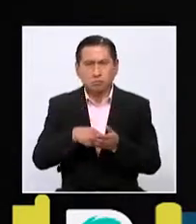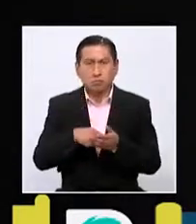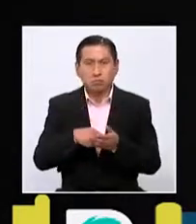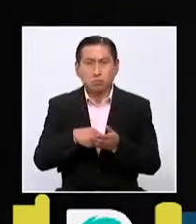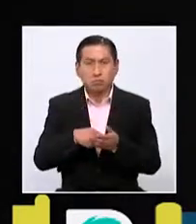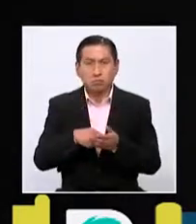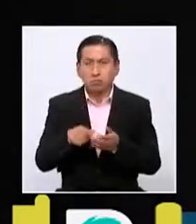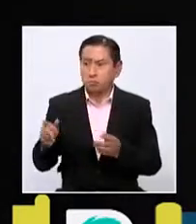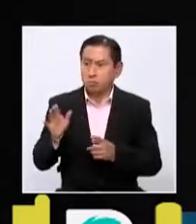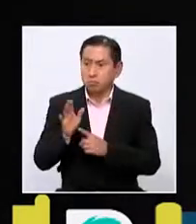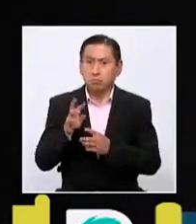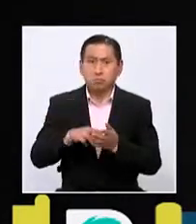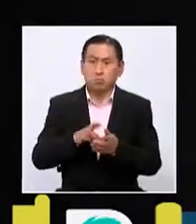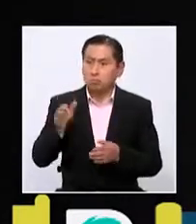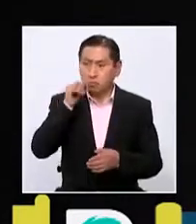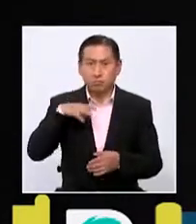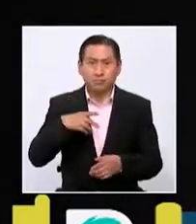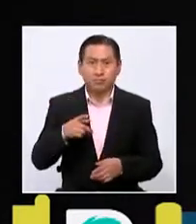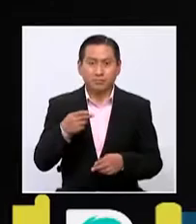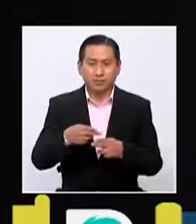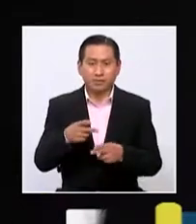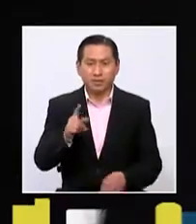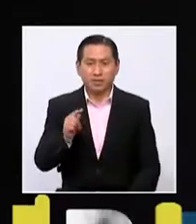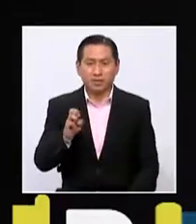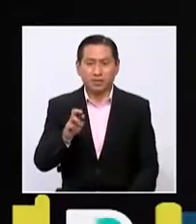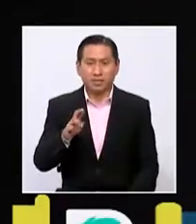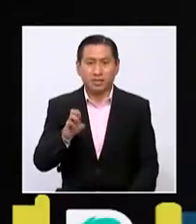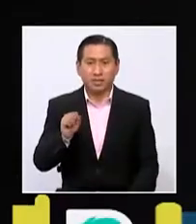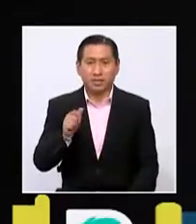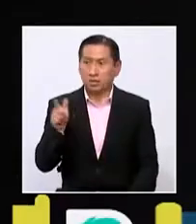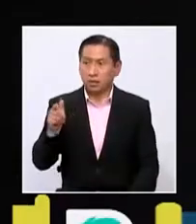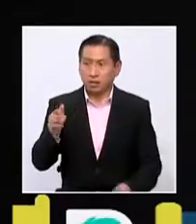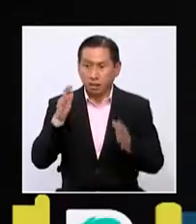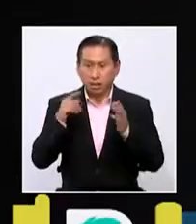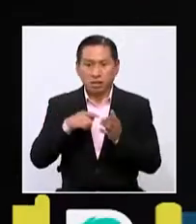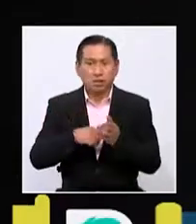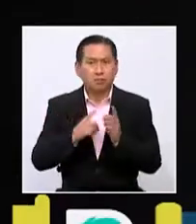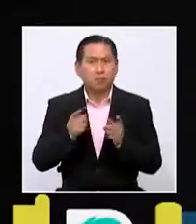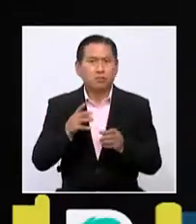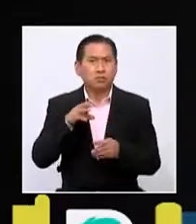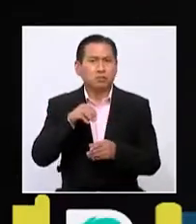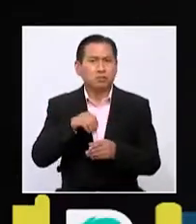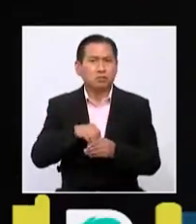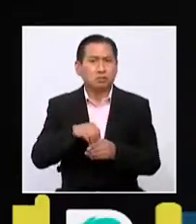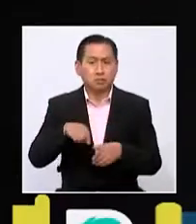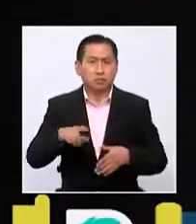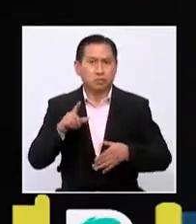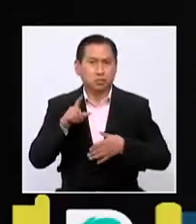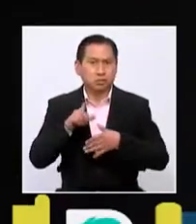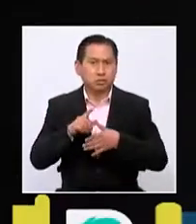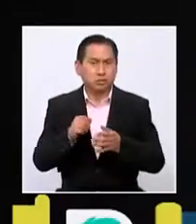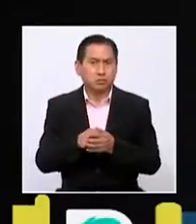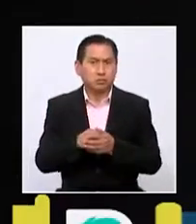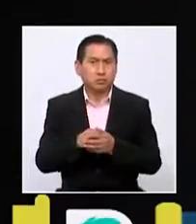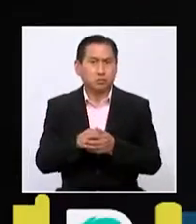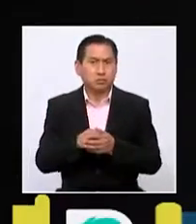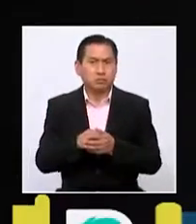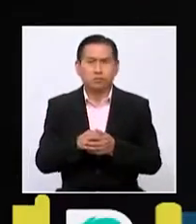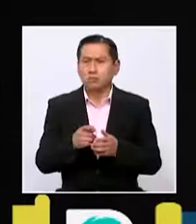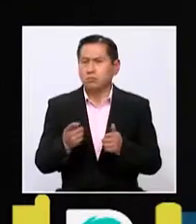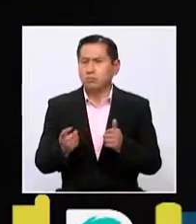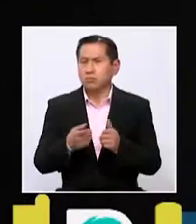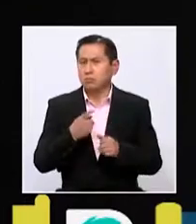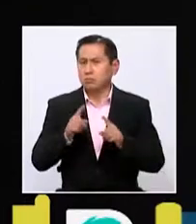serie nos muestra a una Teresa que está abordando el mismo tema quizás desde Latinoamérica. La primera